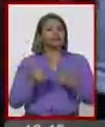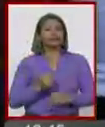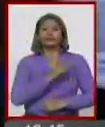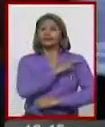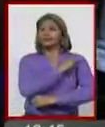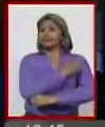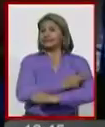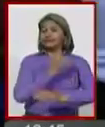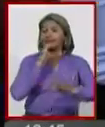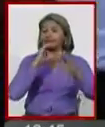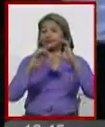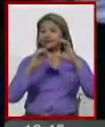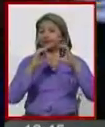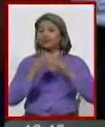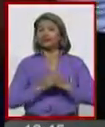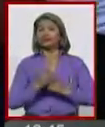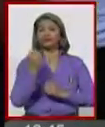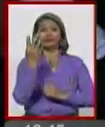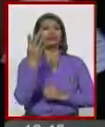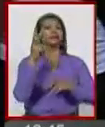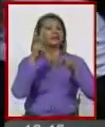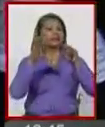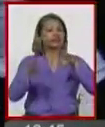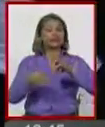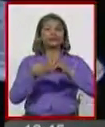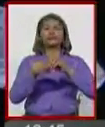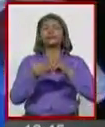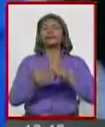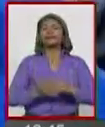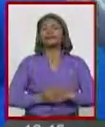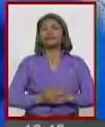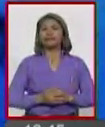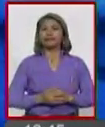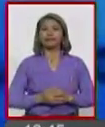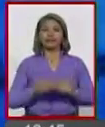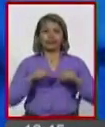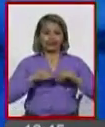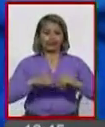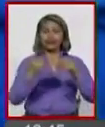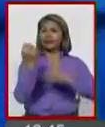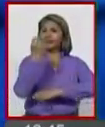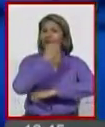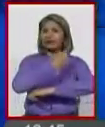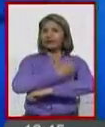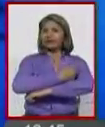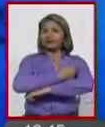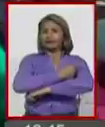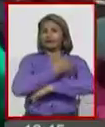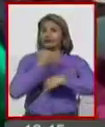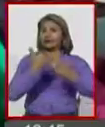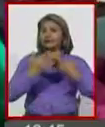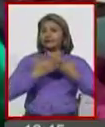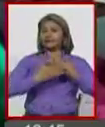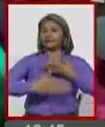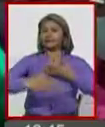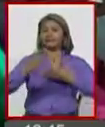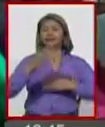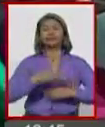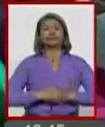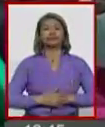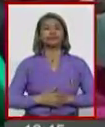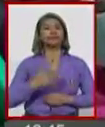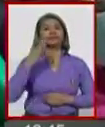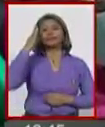carrera de comunicación, con cuatro compañeros que se han incorporado y que van a estar hoy día, desde el día de hoy, continuando la